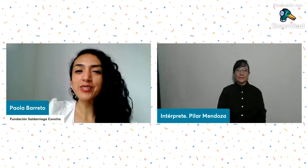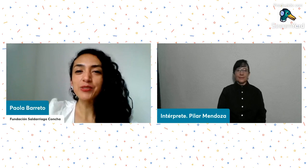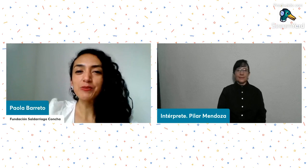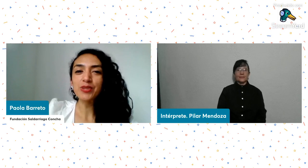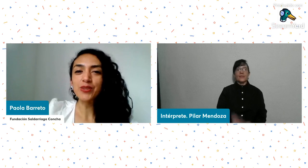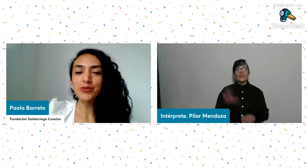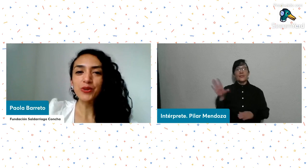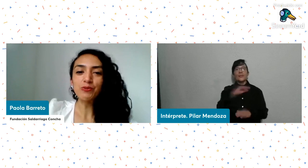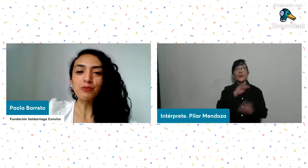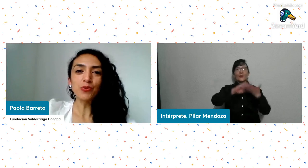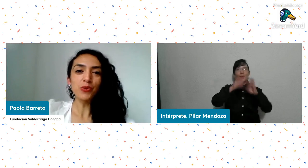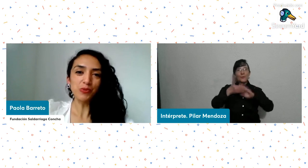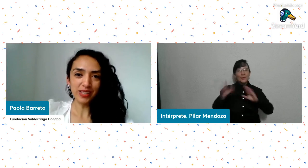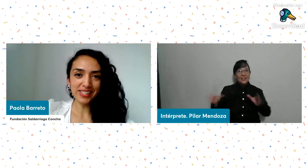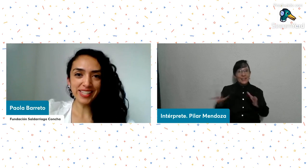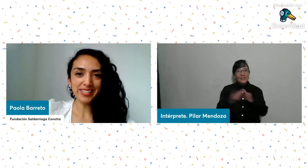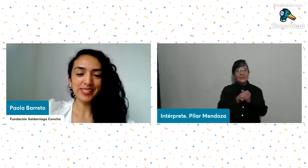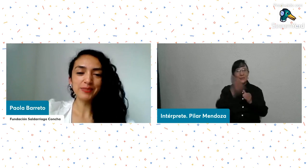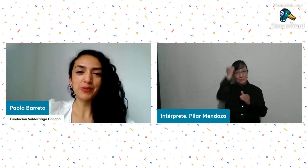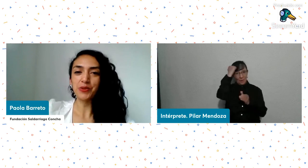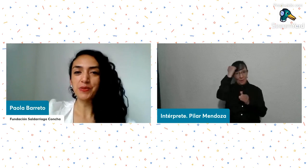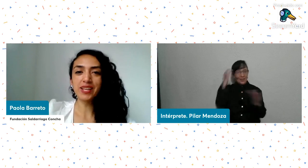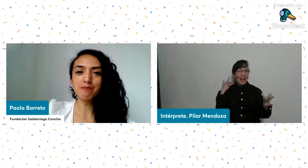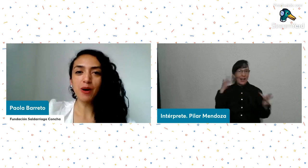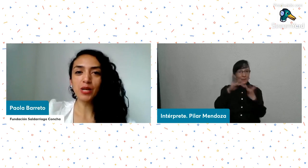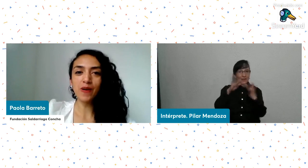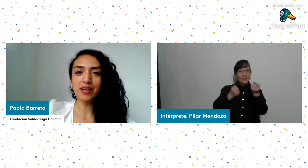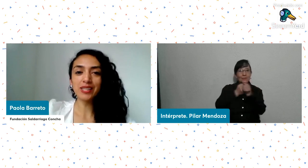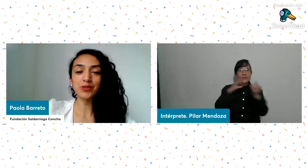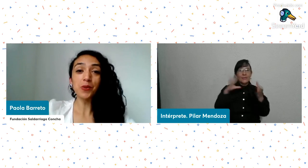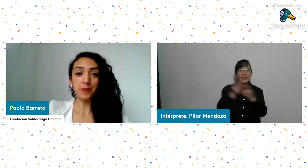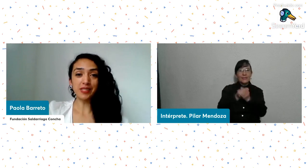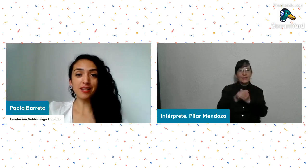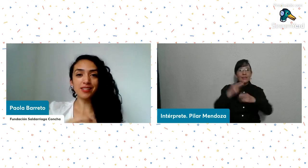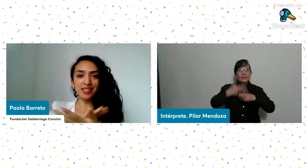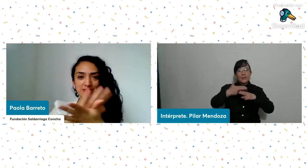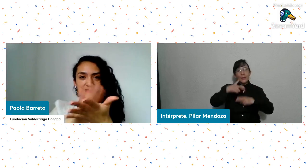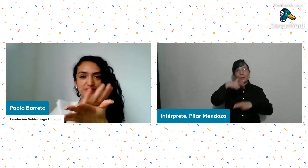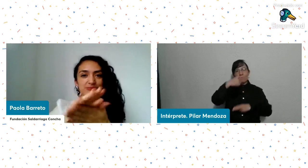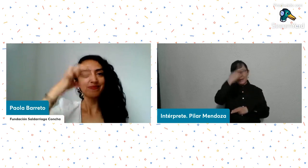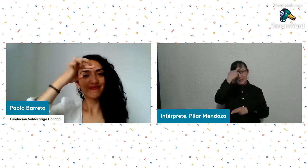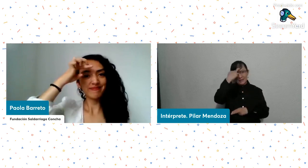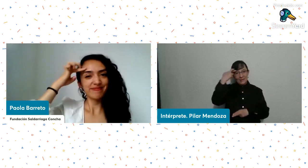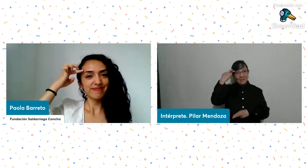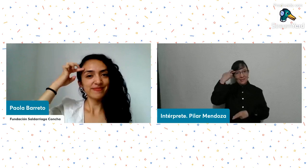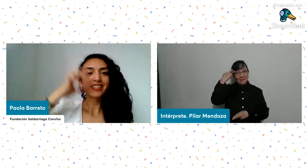Comunidad Maestros por la Inclusión, muy buenas tardes. Mi nombre es Paola Barreto, mi seña.